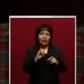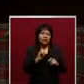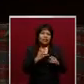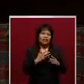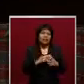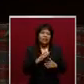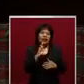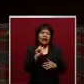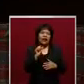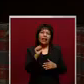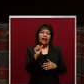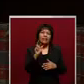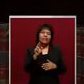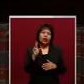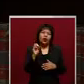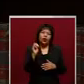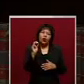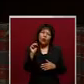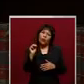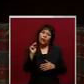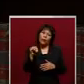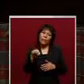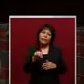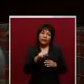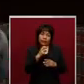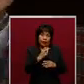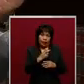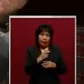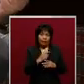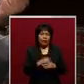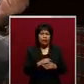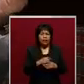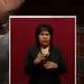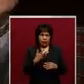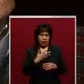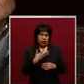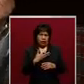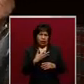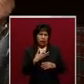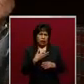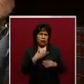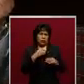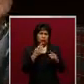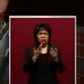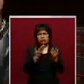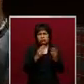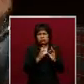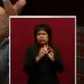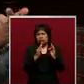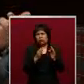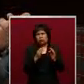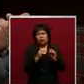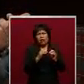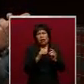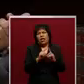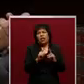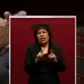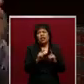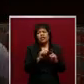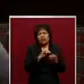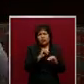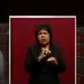Classroom. Exacto. Y en esta plataforma de Classroom existen forma de trabajar